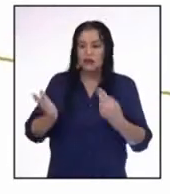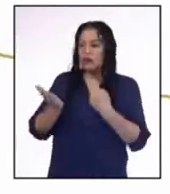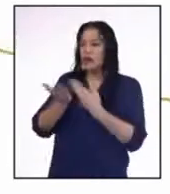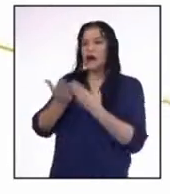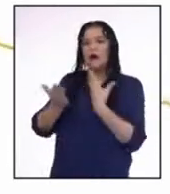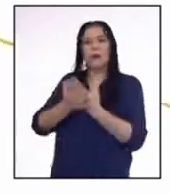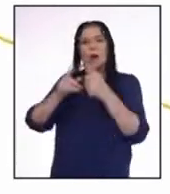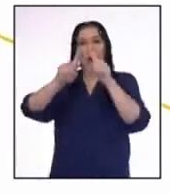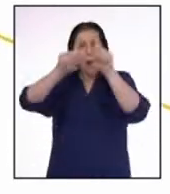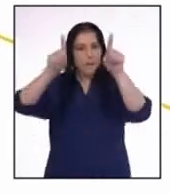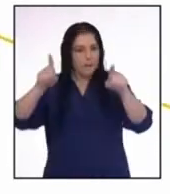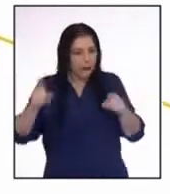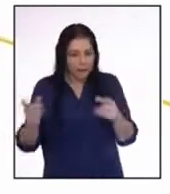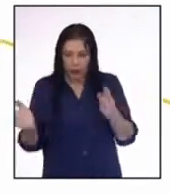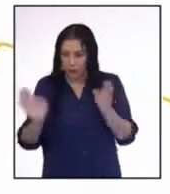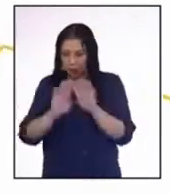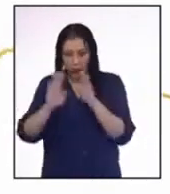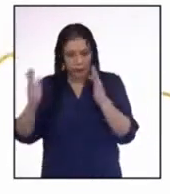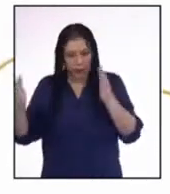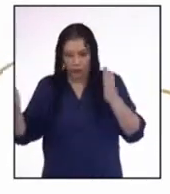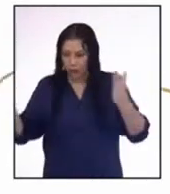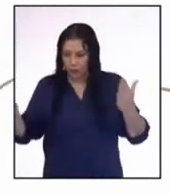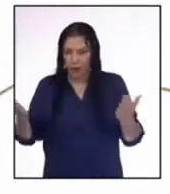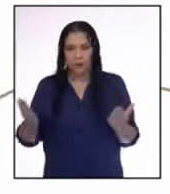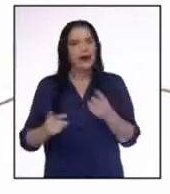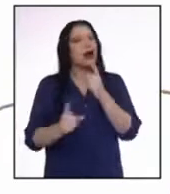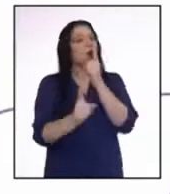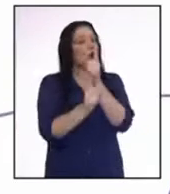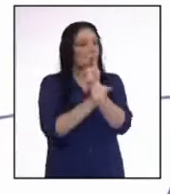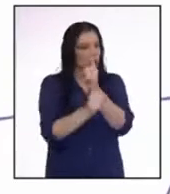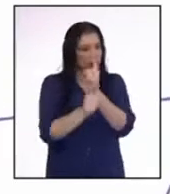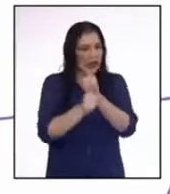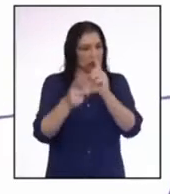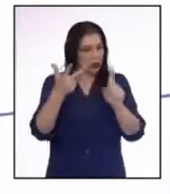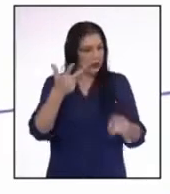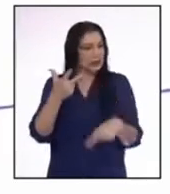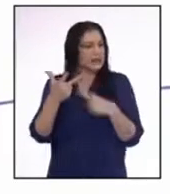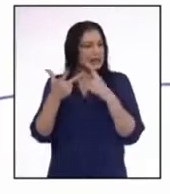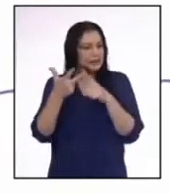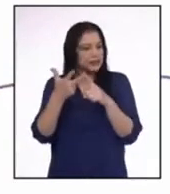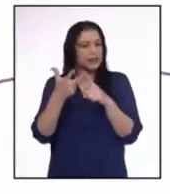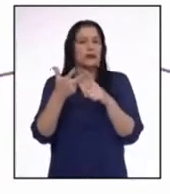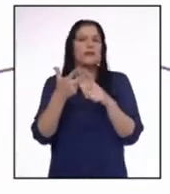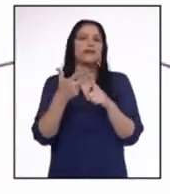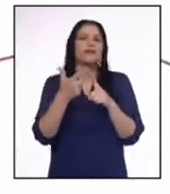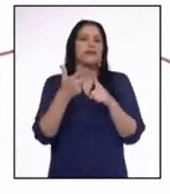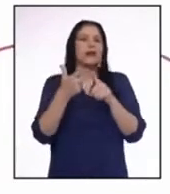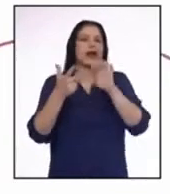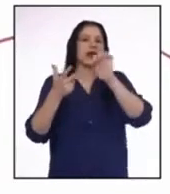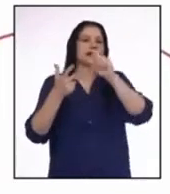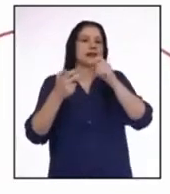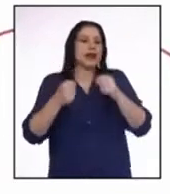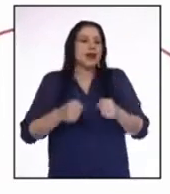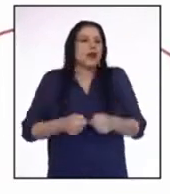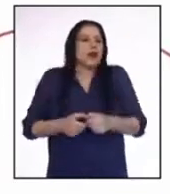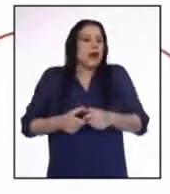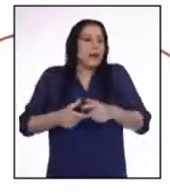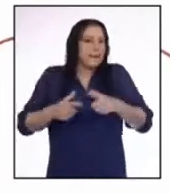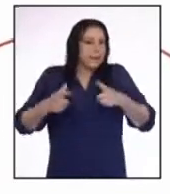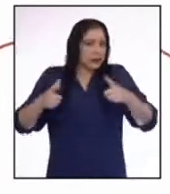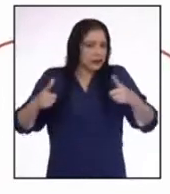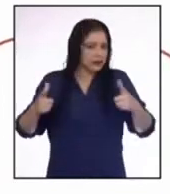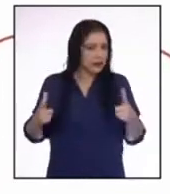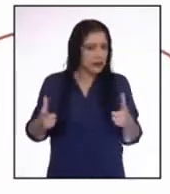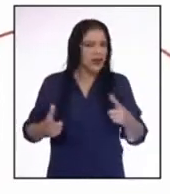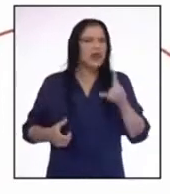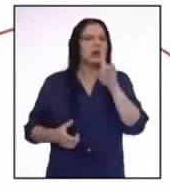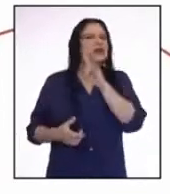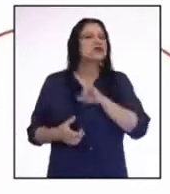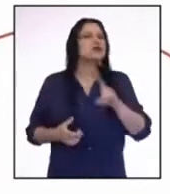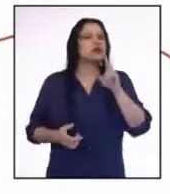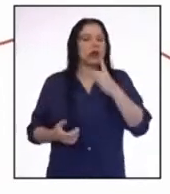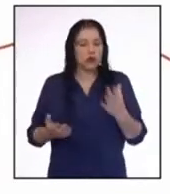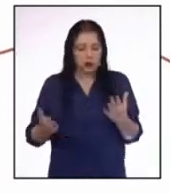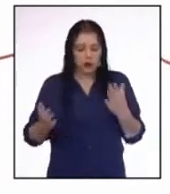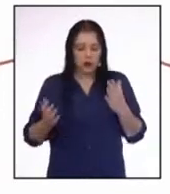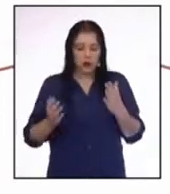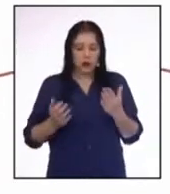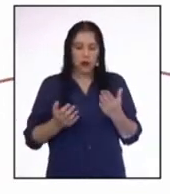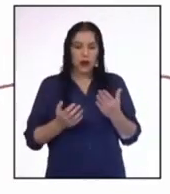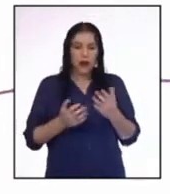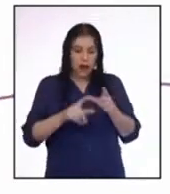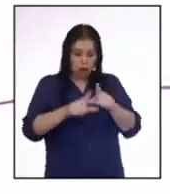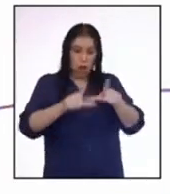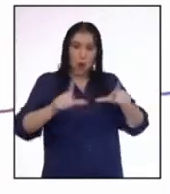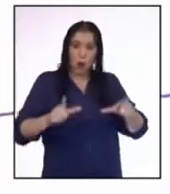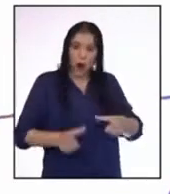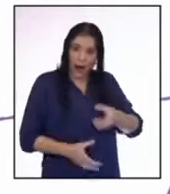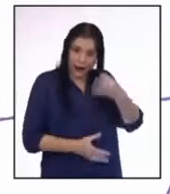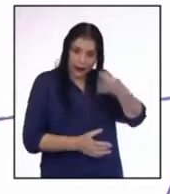un papel. Correcto, Junior. El tercer tipo es la escala de ampliación. Se utiliza cuando el espacio físico